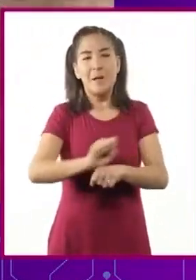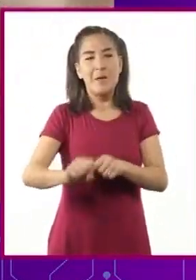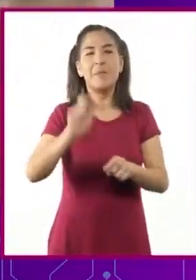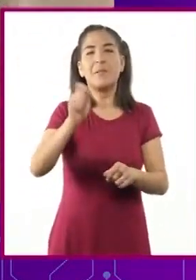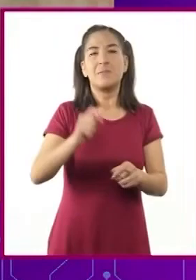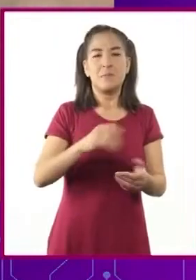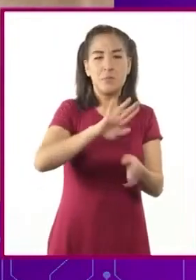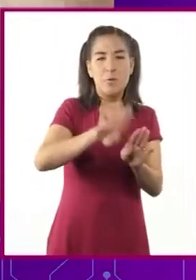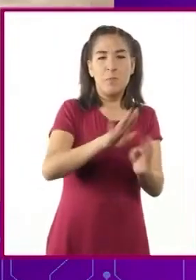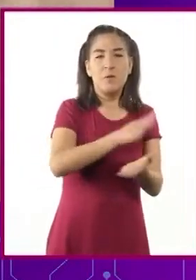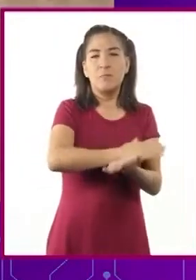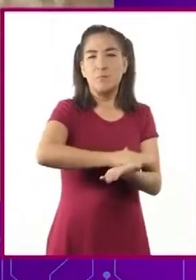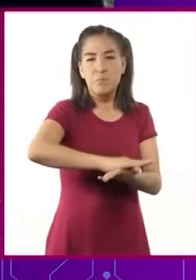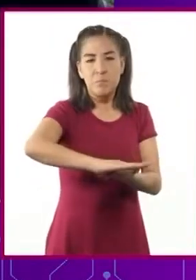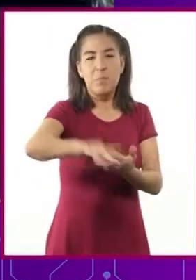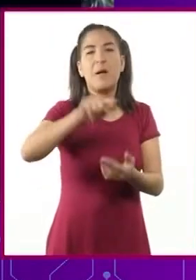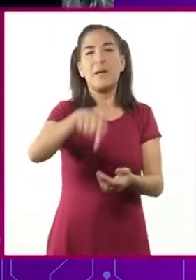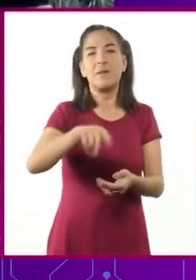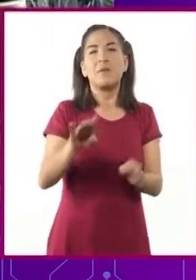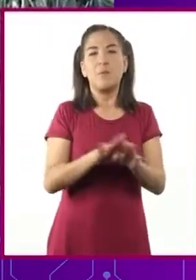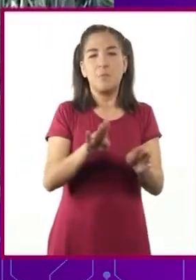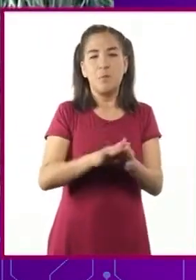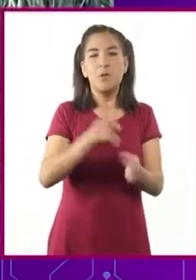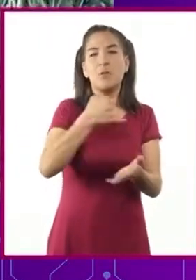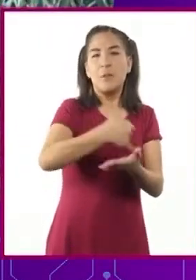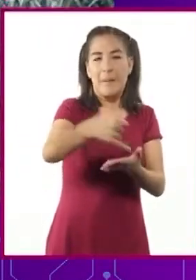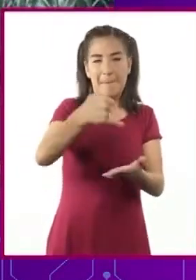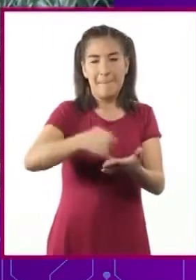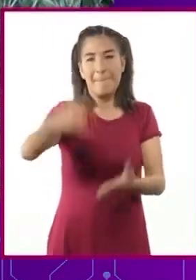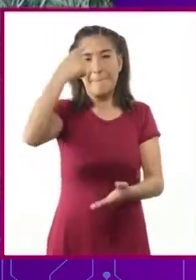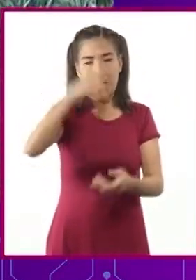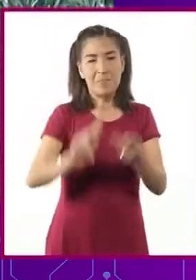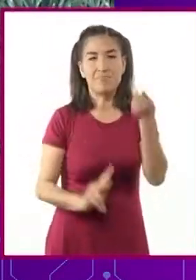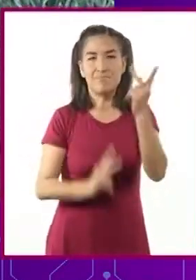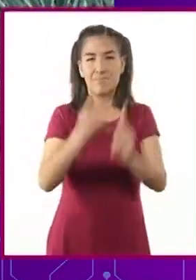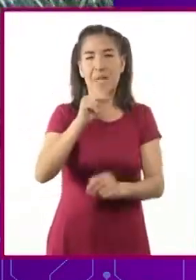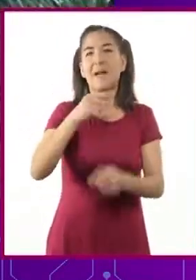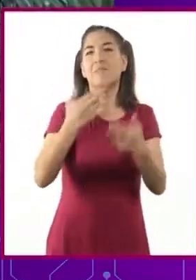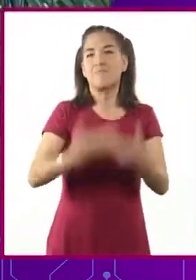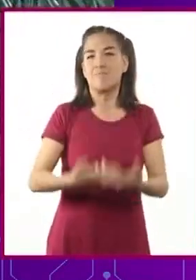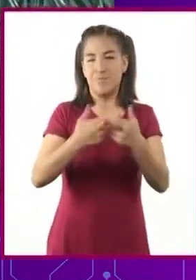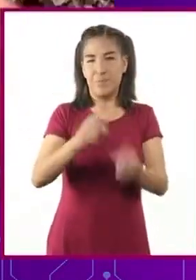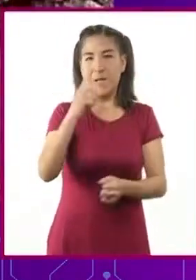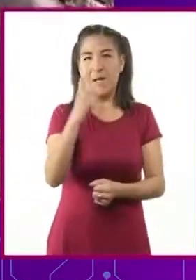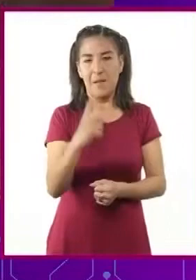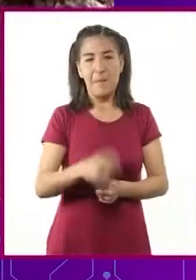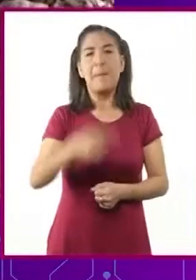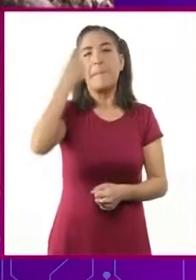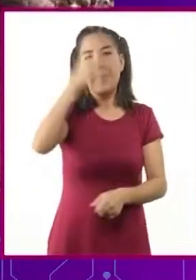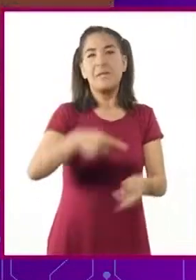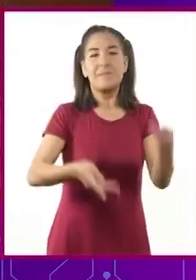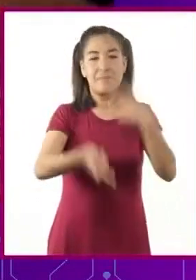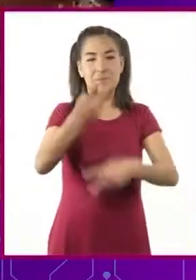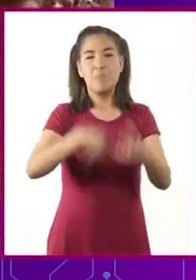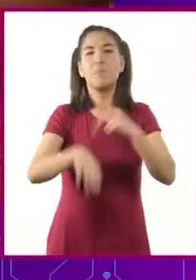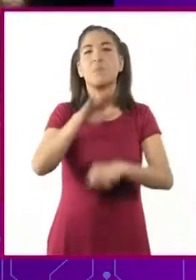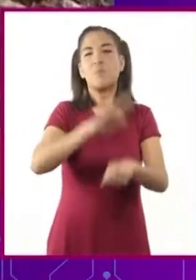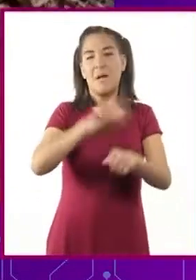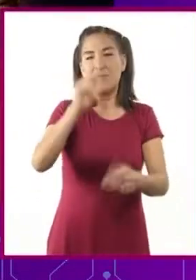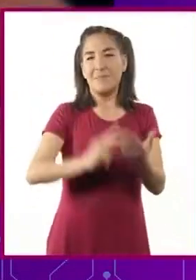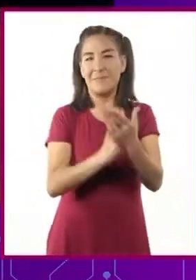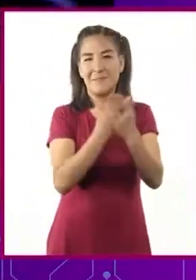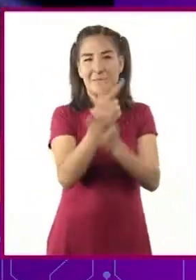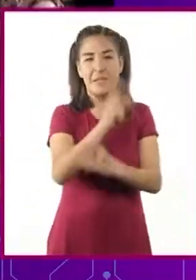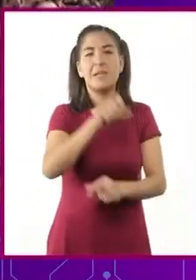de planicie o llanura y suelos fértiles con disponibilidad de agua, que resultan favorables para la